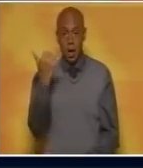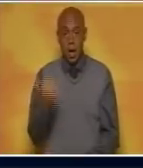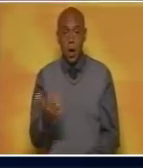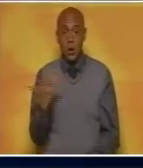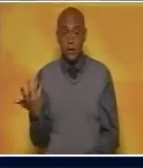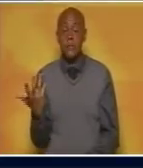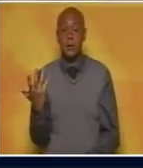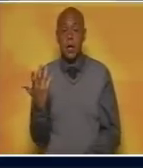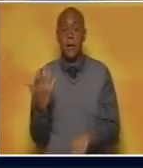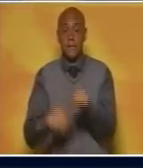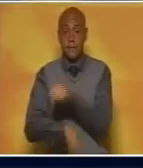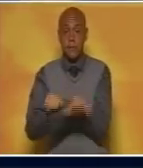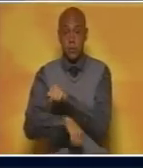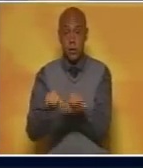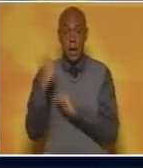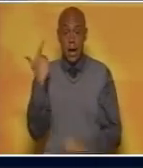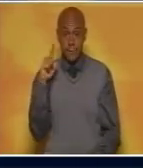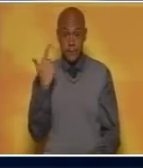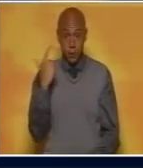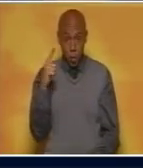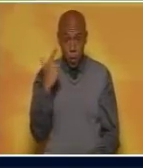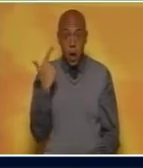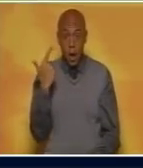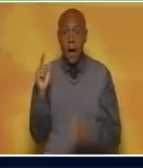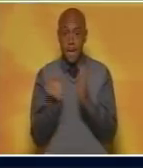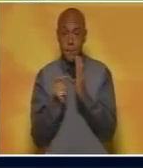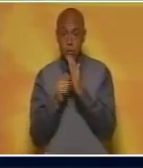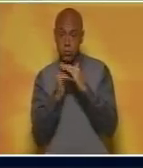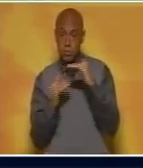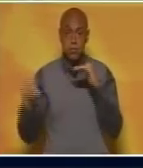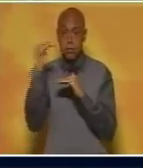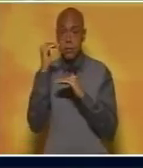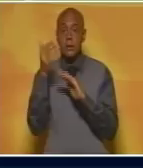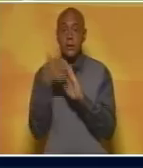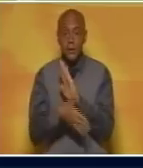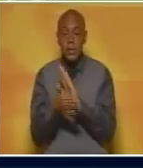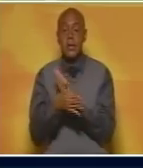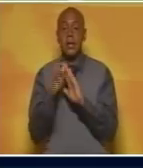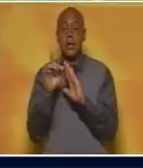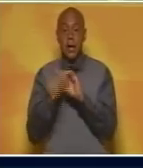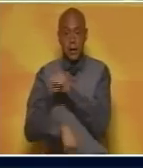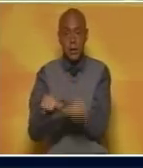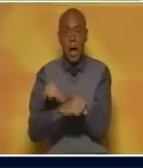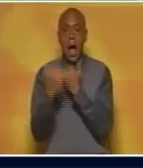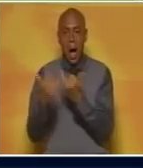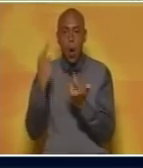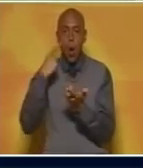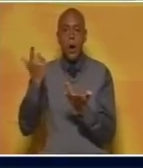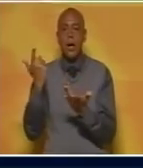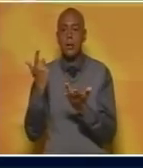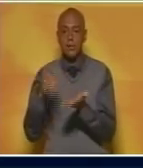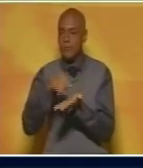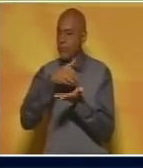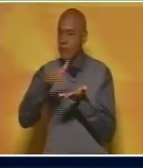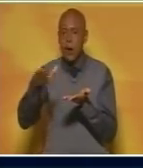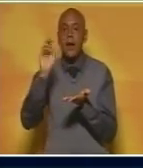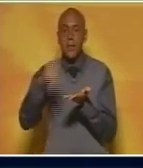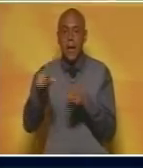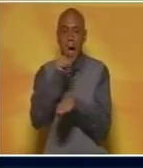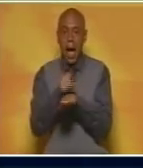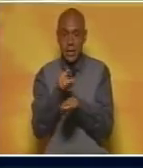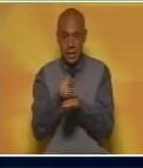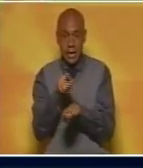Pasamos al fútbol y tenemos que Liverpool avanza a cuartos de final en la liga inglesa tras eliminar de la serie al